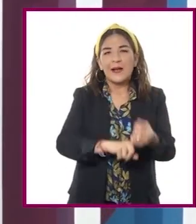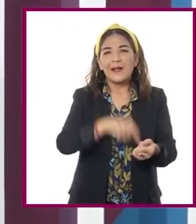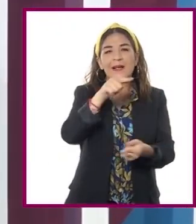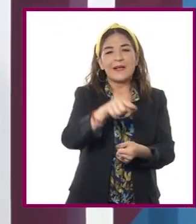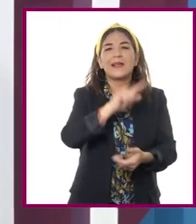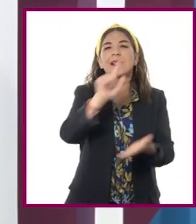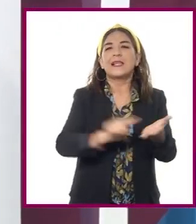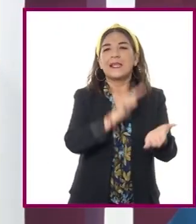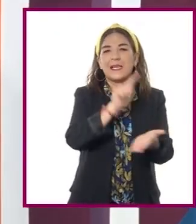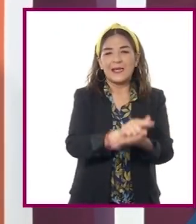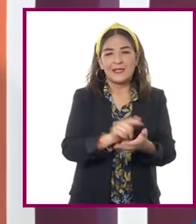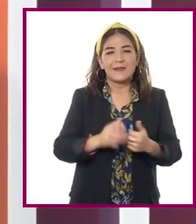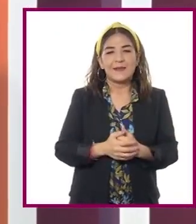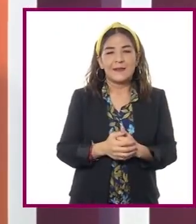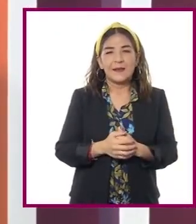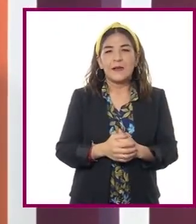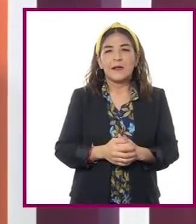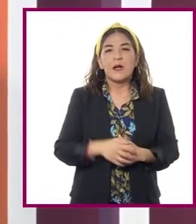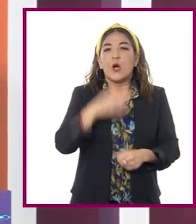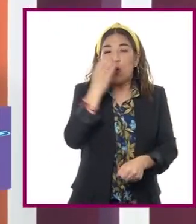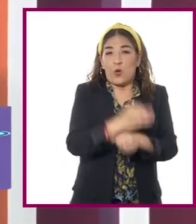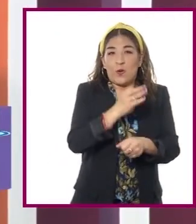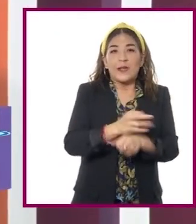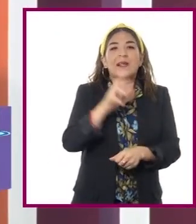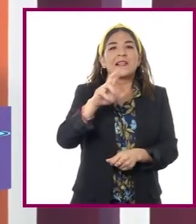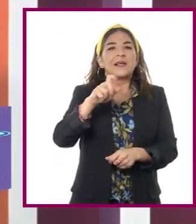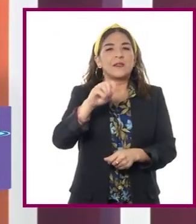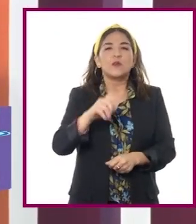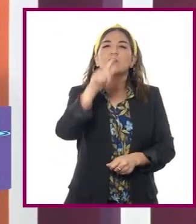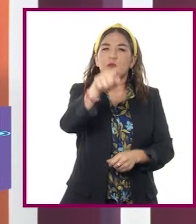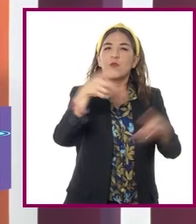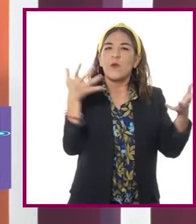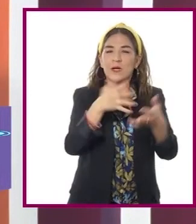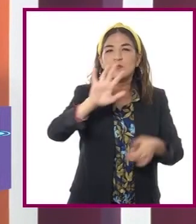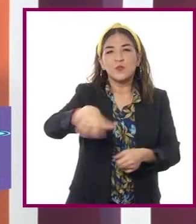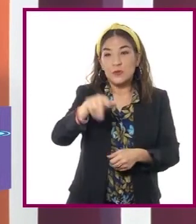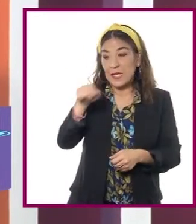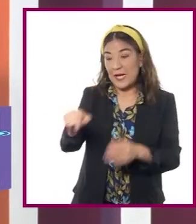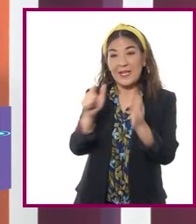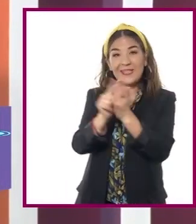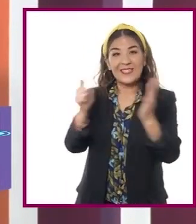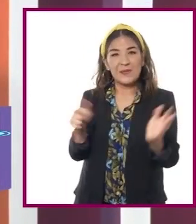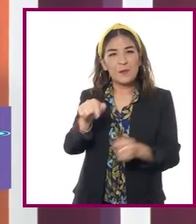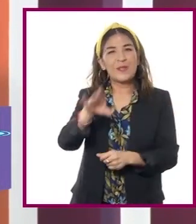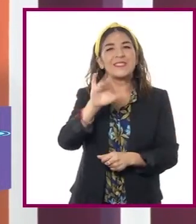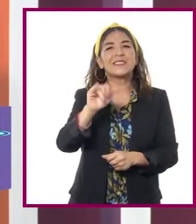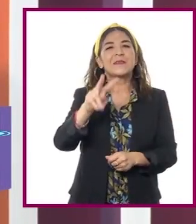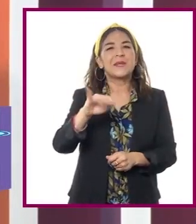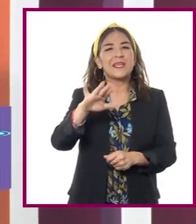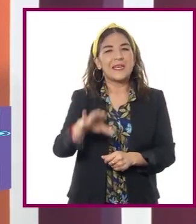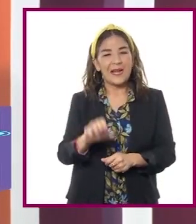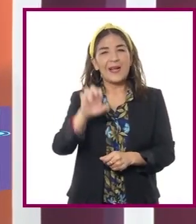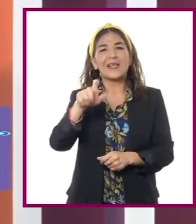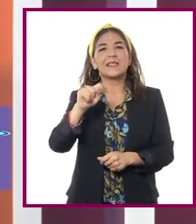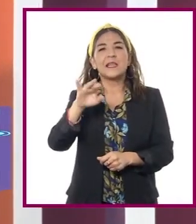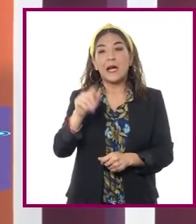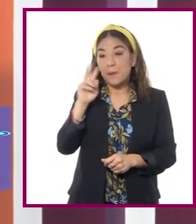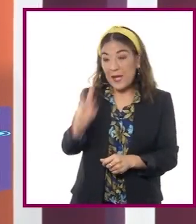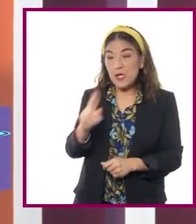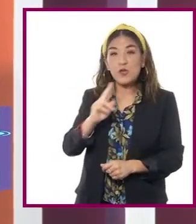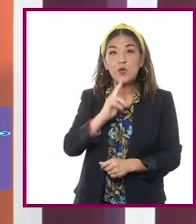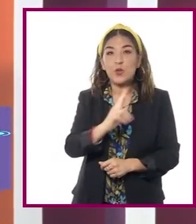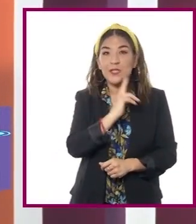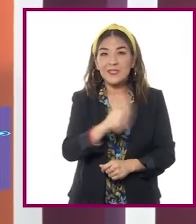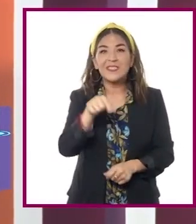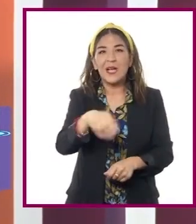ley. Para el reto de hoy, les pido que busquen en su libro de Formación Cívica y Ética una noticia similar a